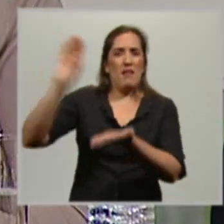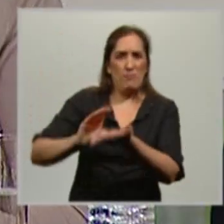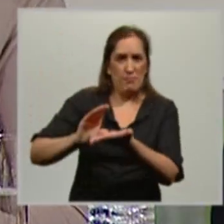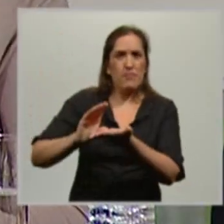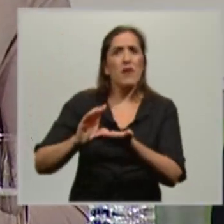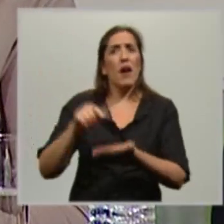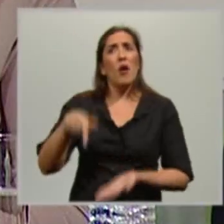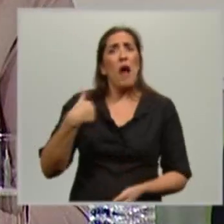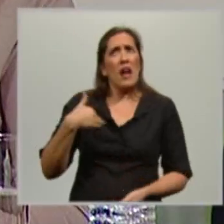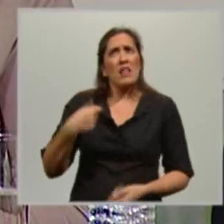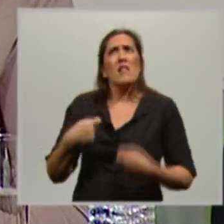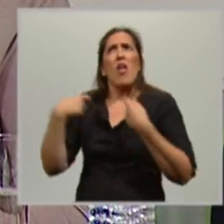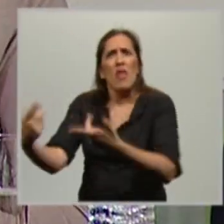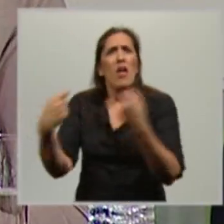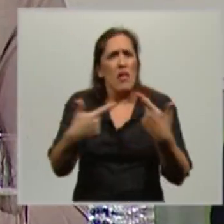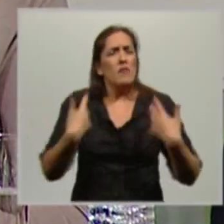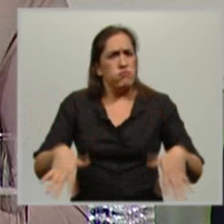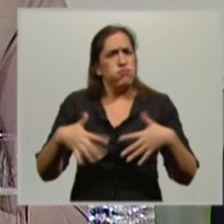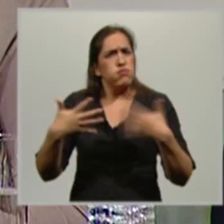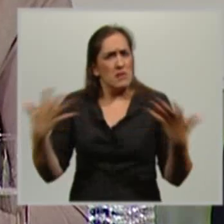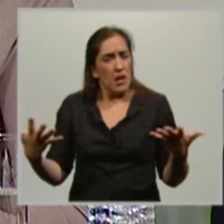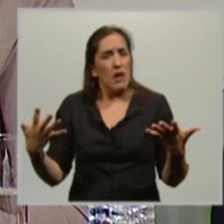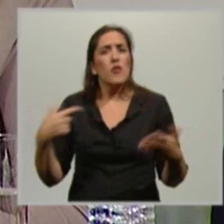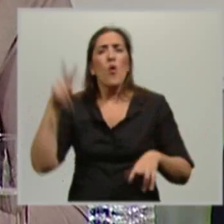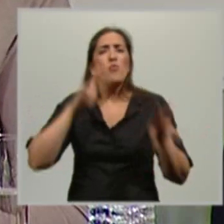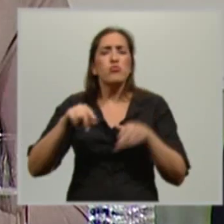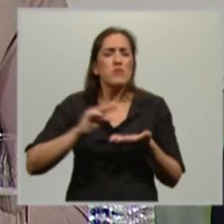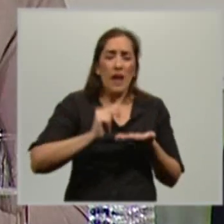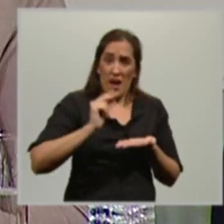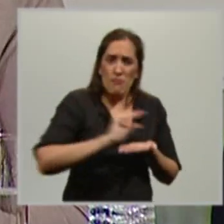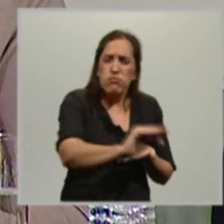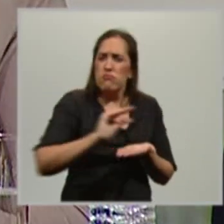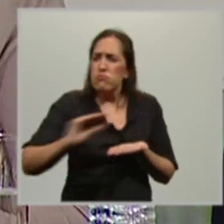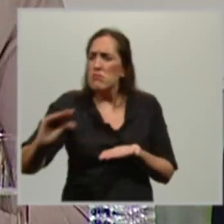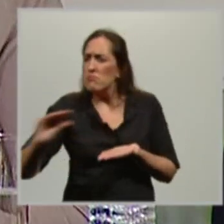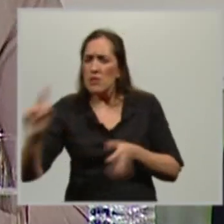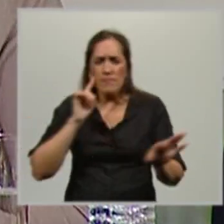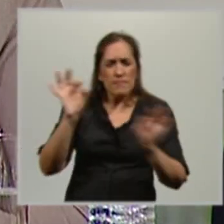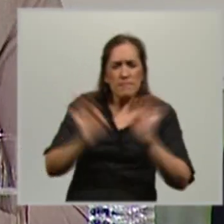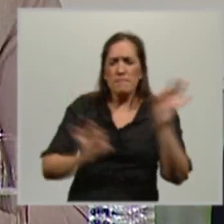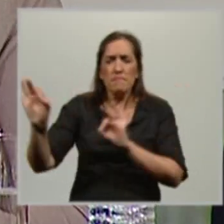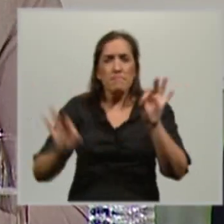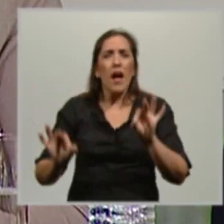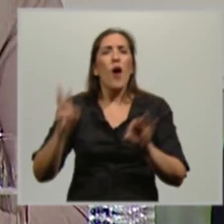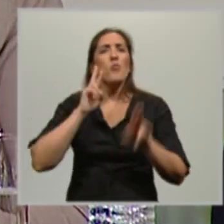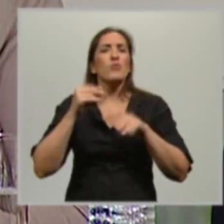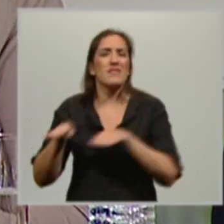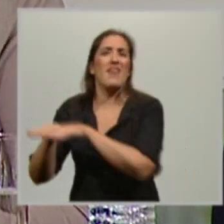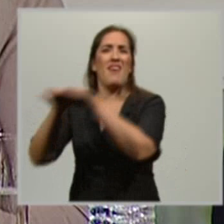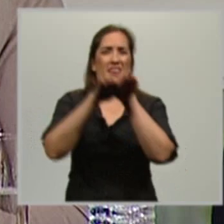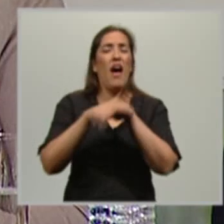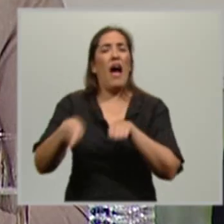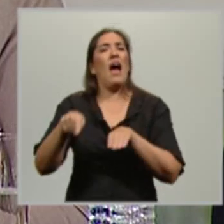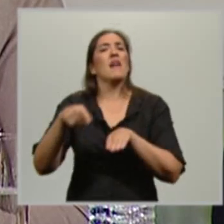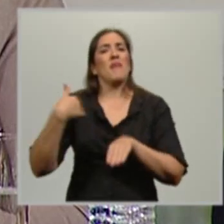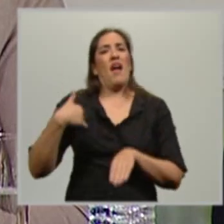ha dado, y logrando una distribución más equitativa de las cosas, yo creo que la Argentina puede